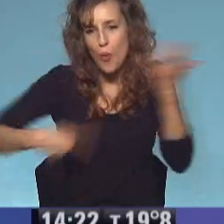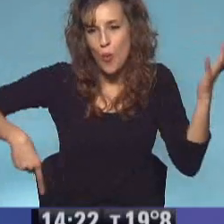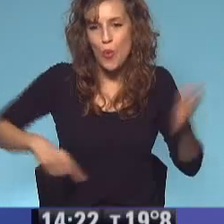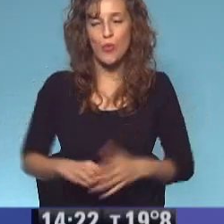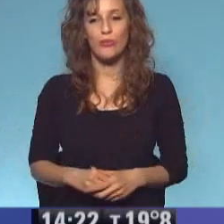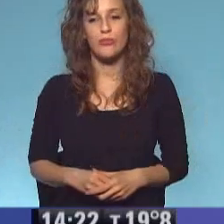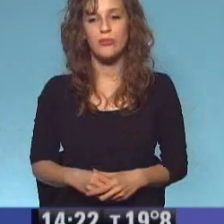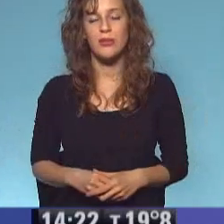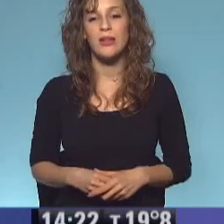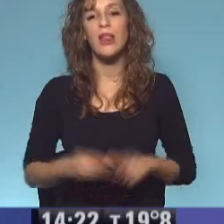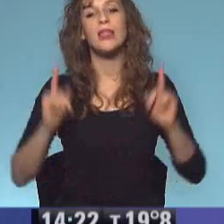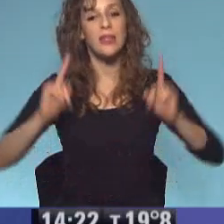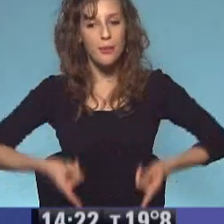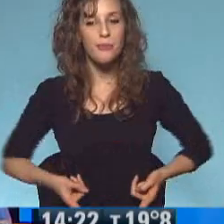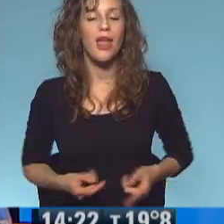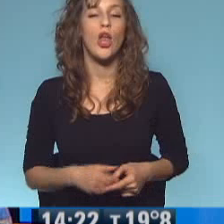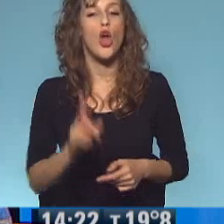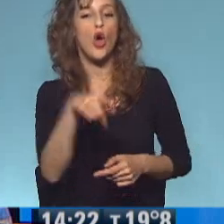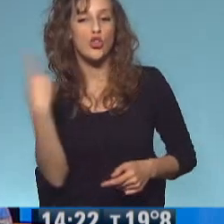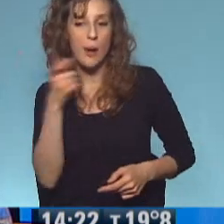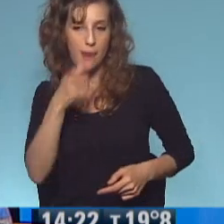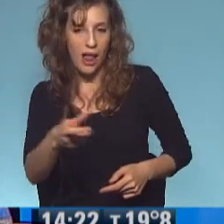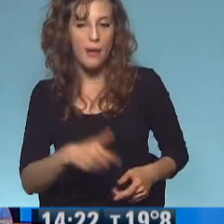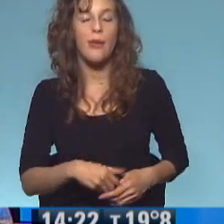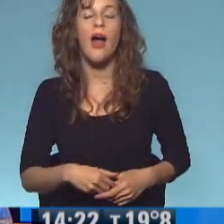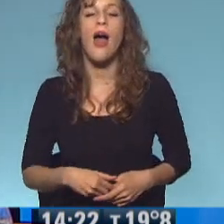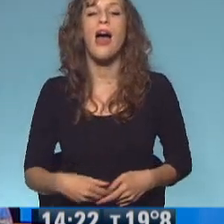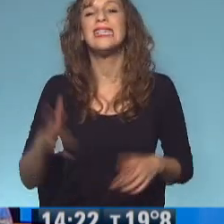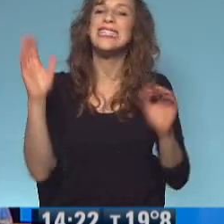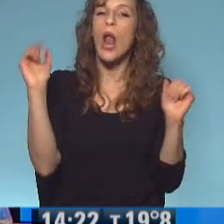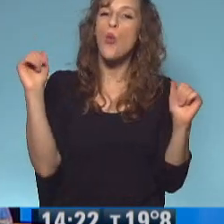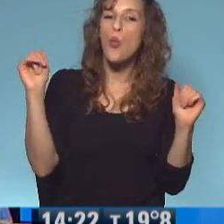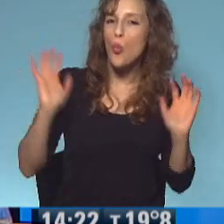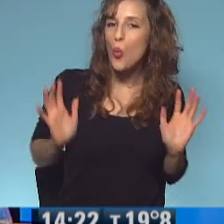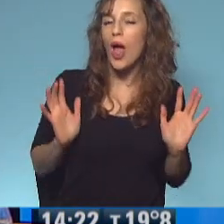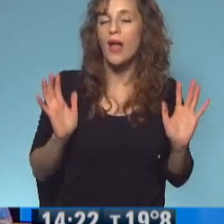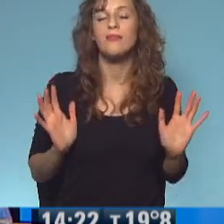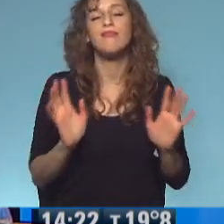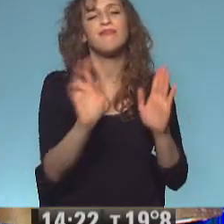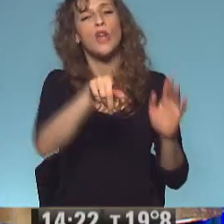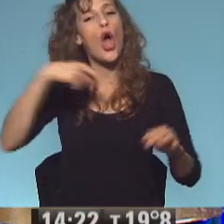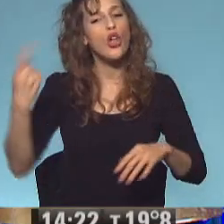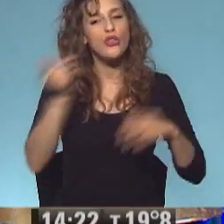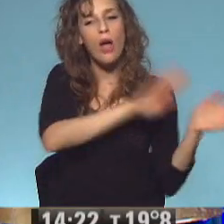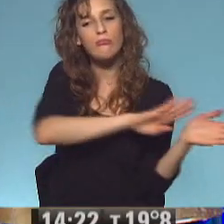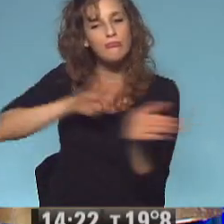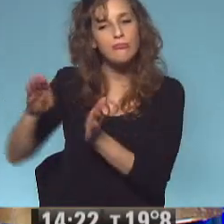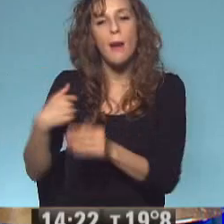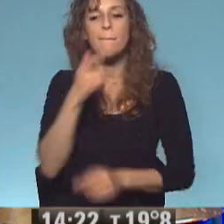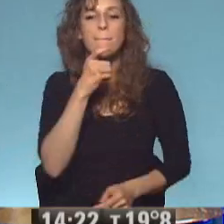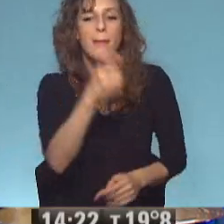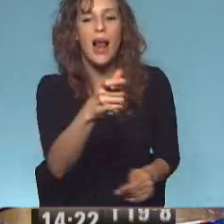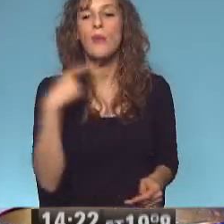Bueno, y palabras que saludan. Palabras que saludan, ya habían aparecido en el video. Sí. Pensemos palabras con colores. Palabras con